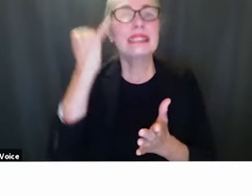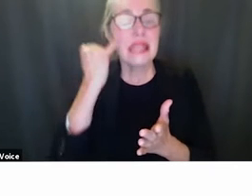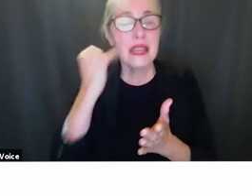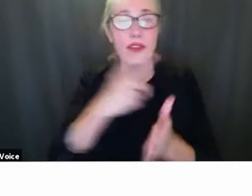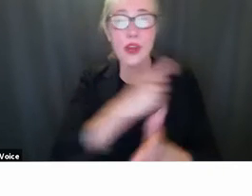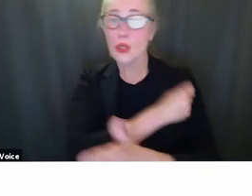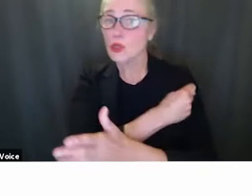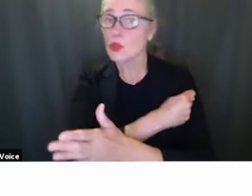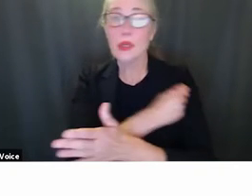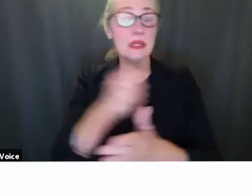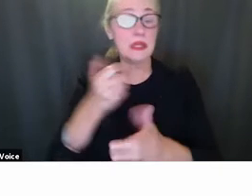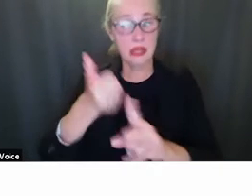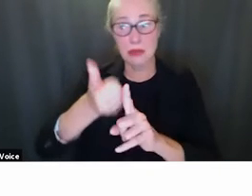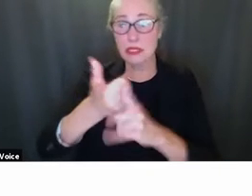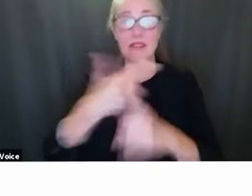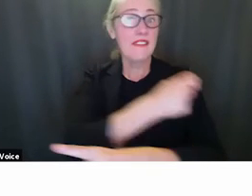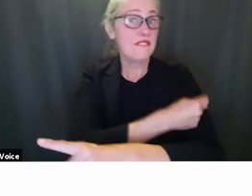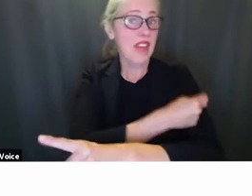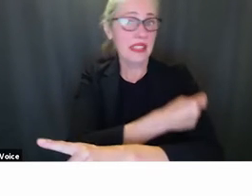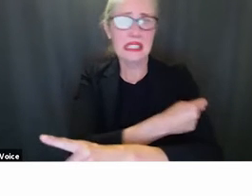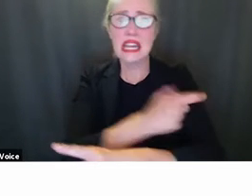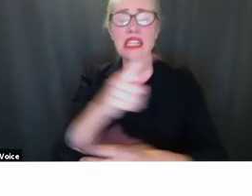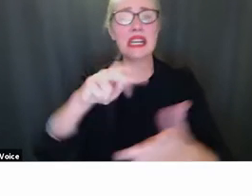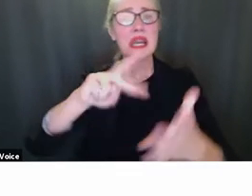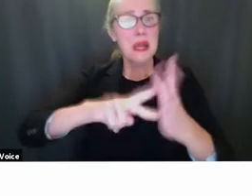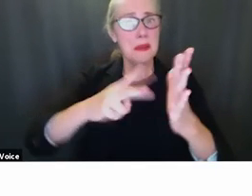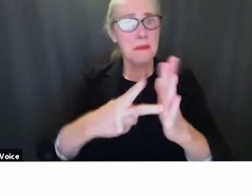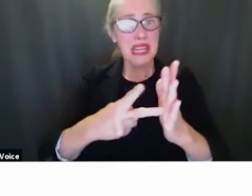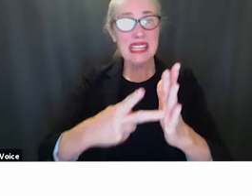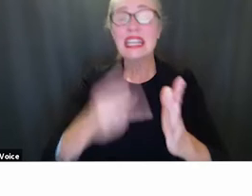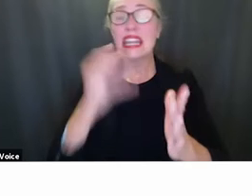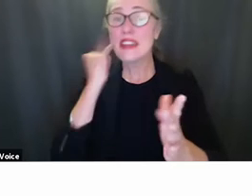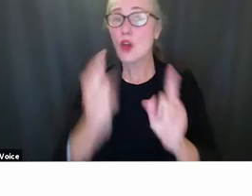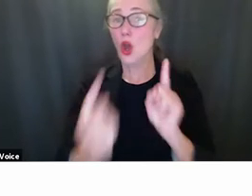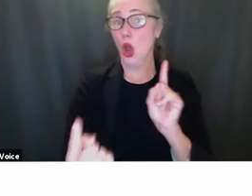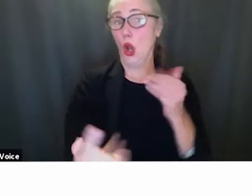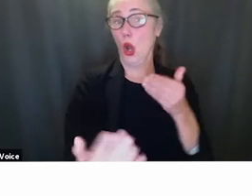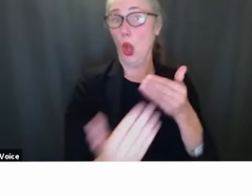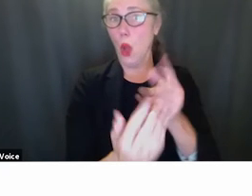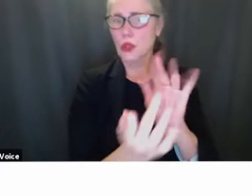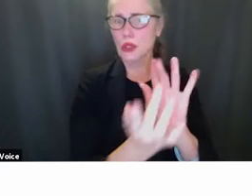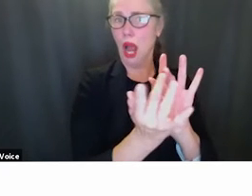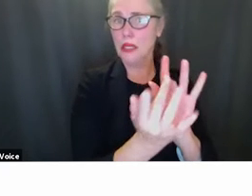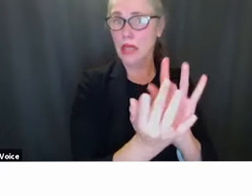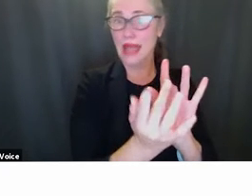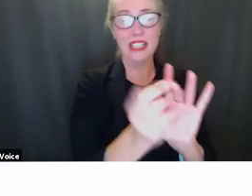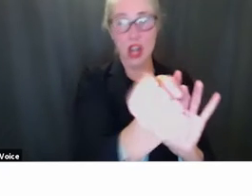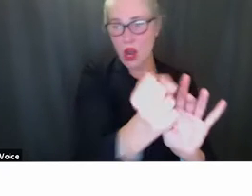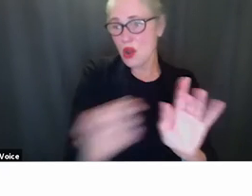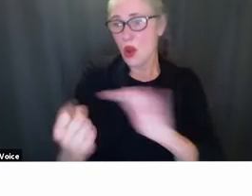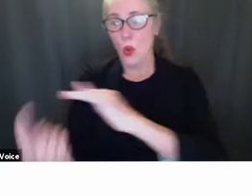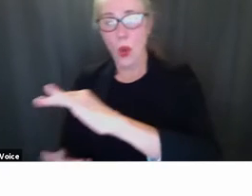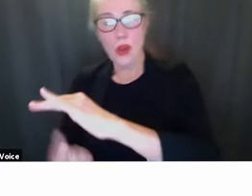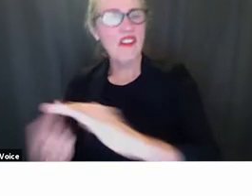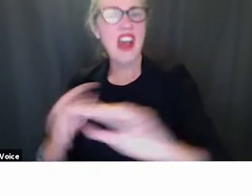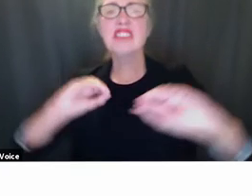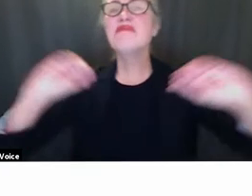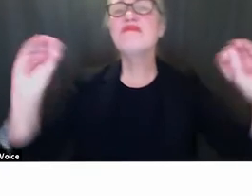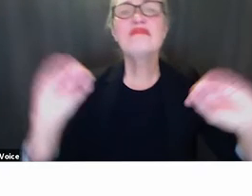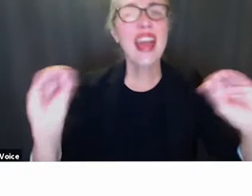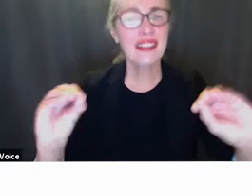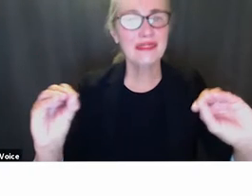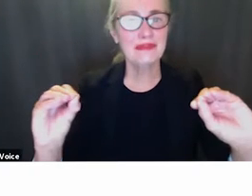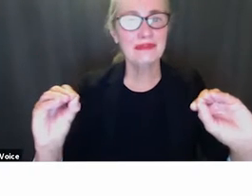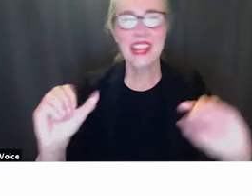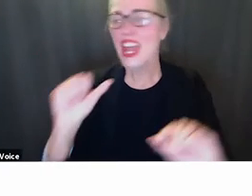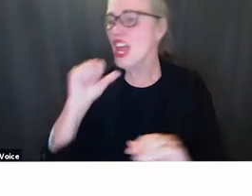en cuarentena de ninguna forma si son un contacto cercano. No tienen que estar en cuarentena modificada y,